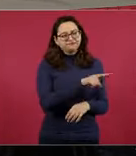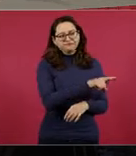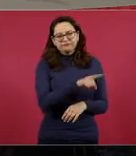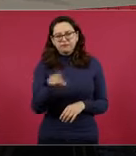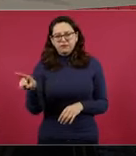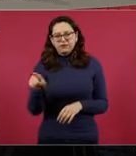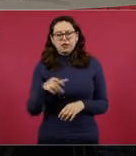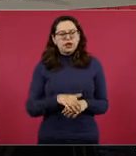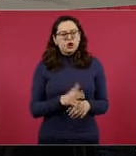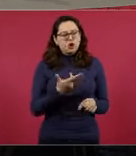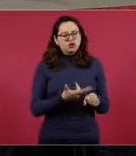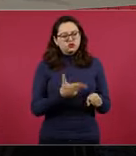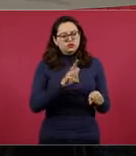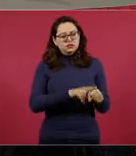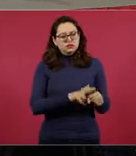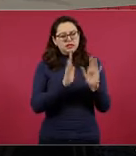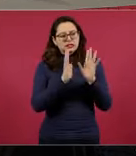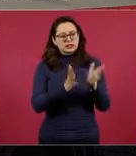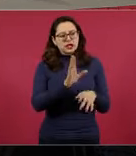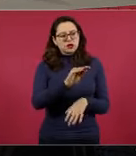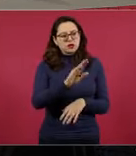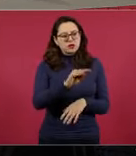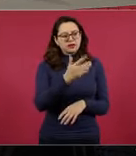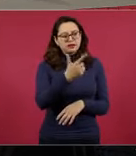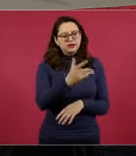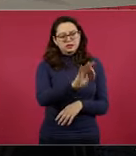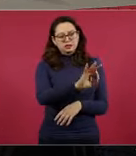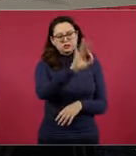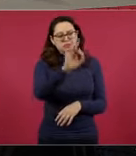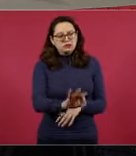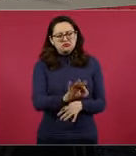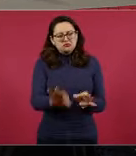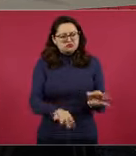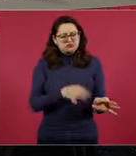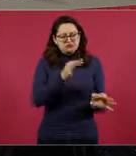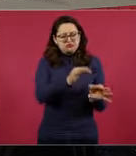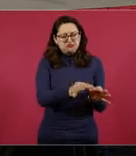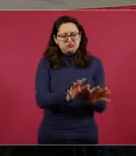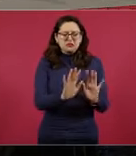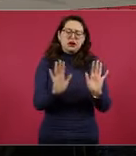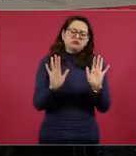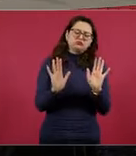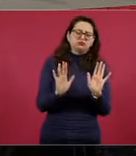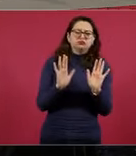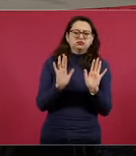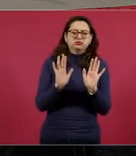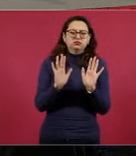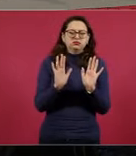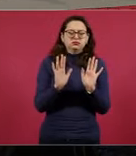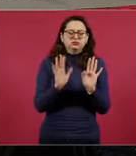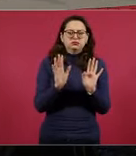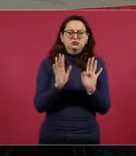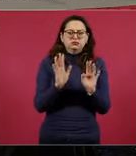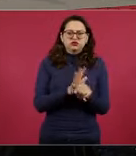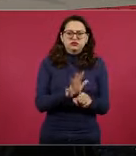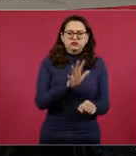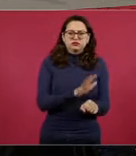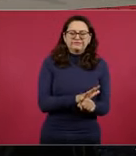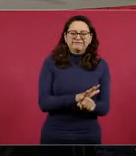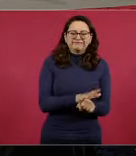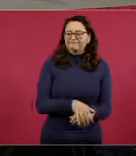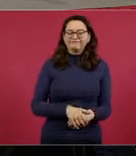con el deber de tener todas las medicinas para, en todos los momentos, para todos los pacientes. Y por lo tanto,